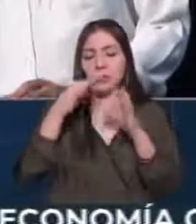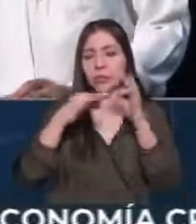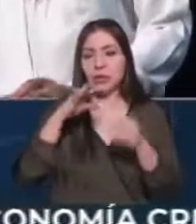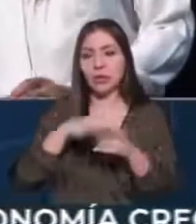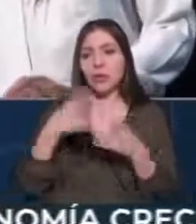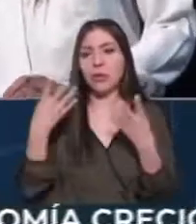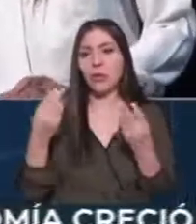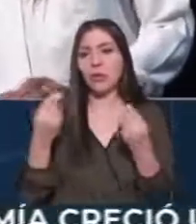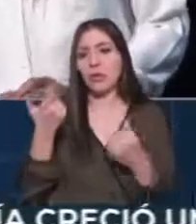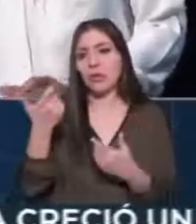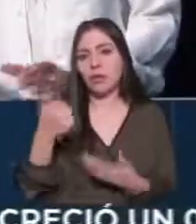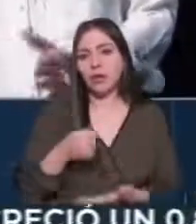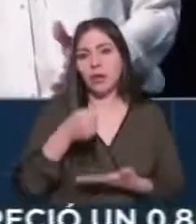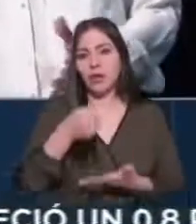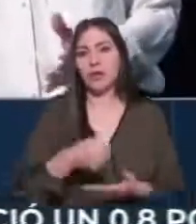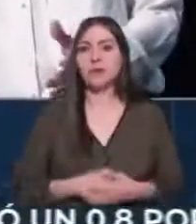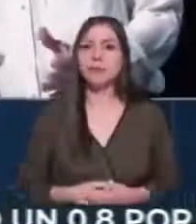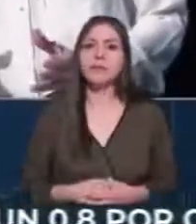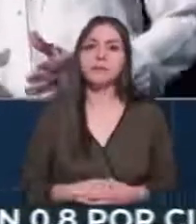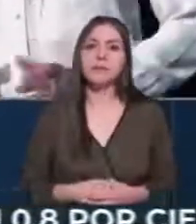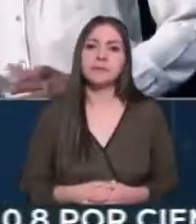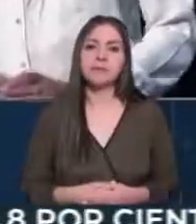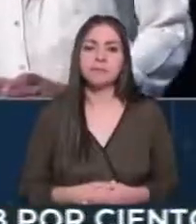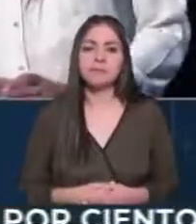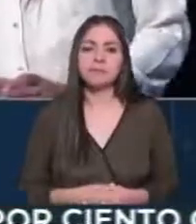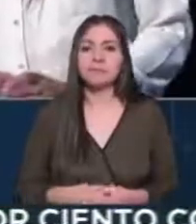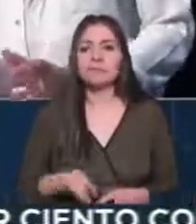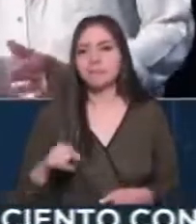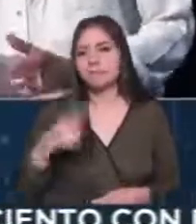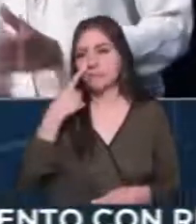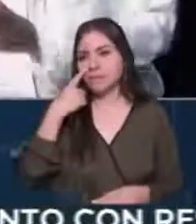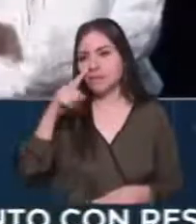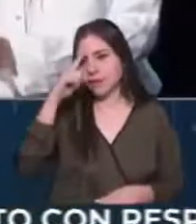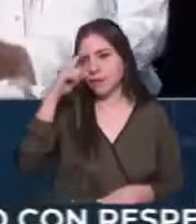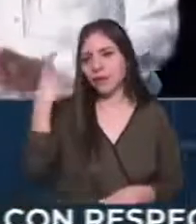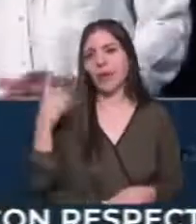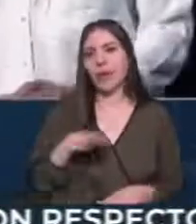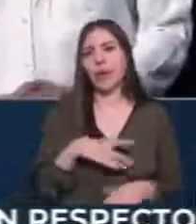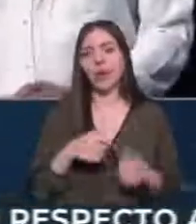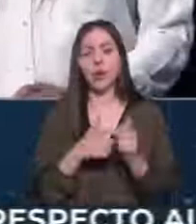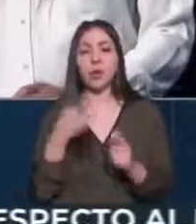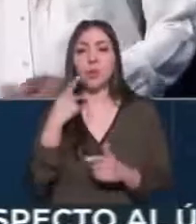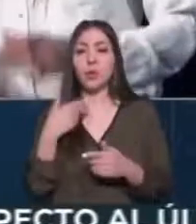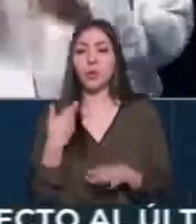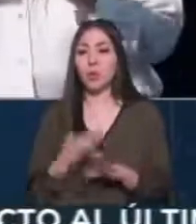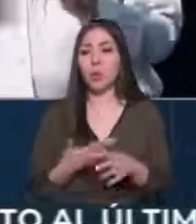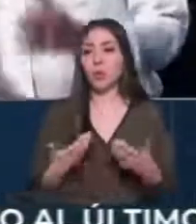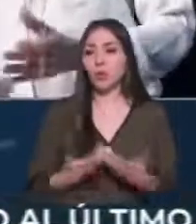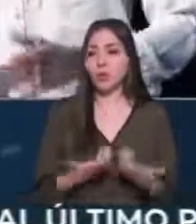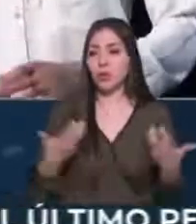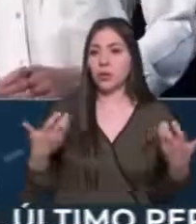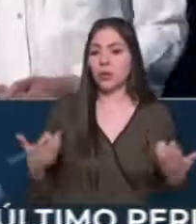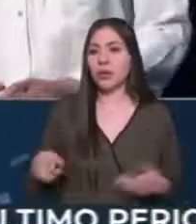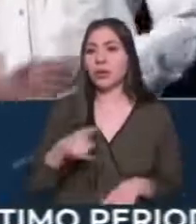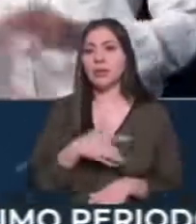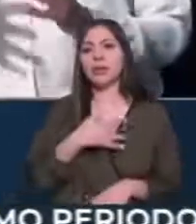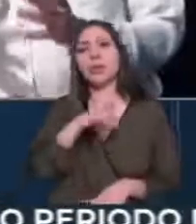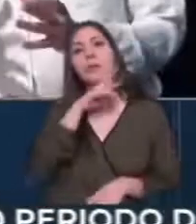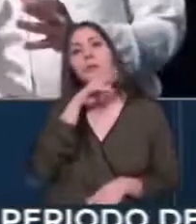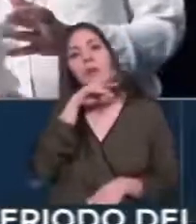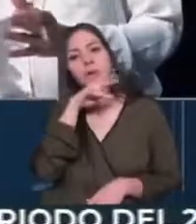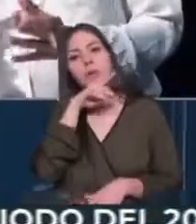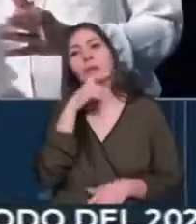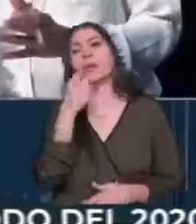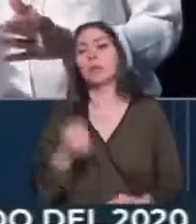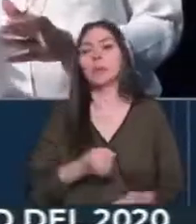todo caso, digamos que es legítimo que haya una oposición que quiera ir en un otro sentido, que les preocupe el presupuesto, que